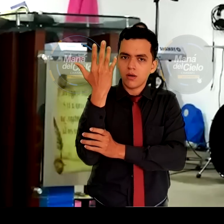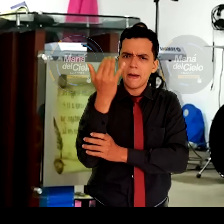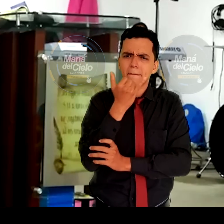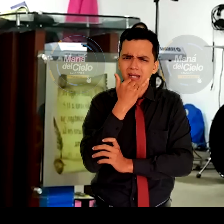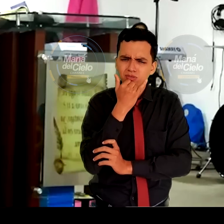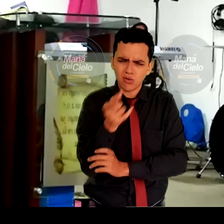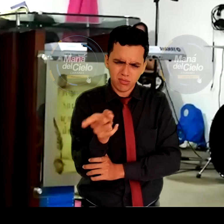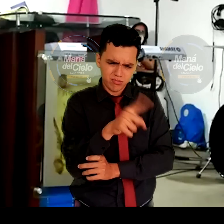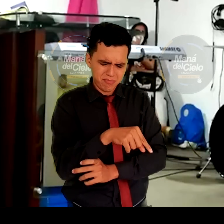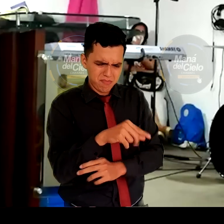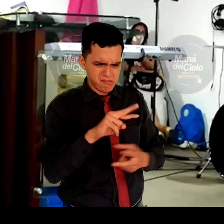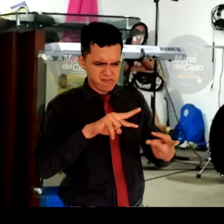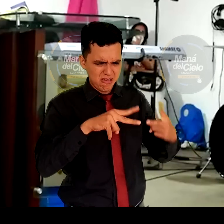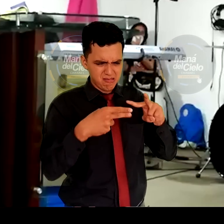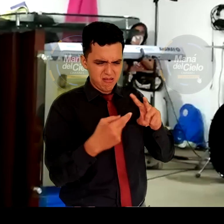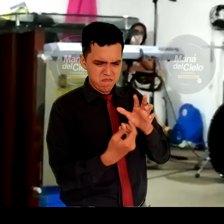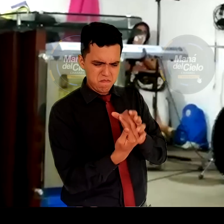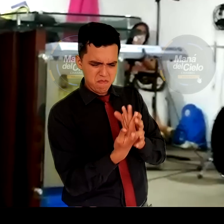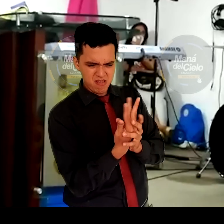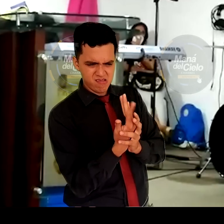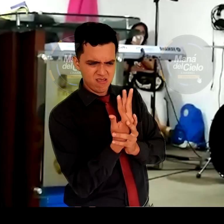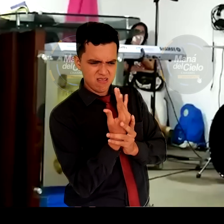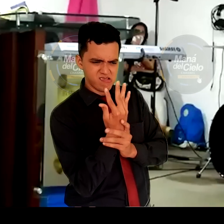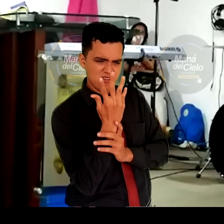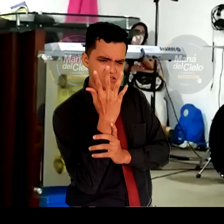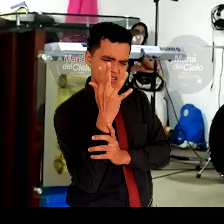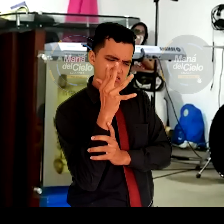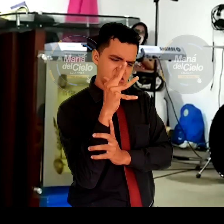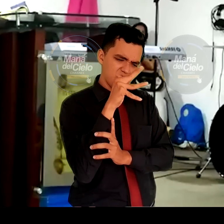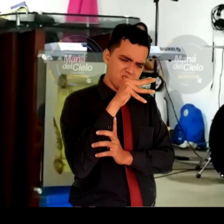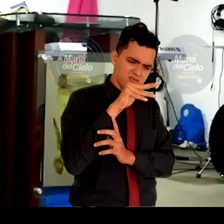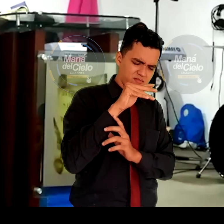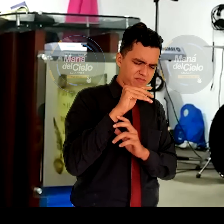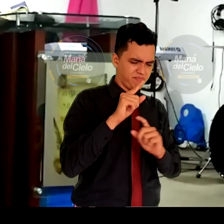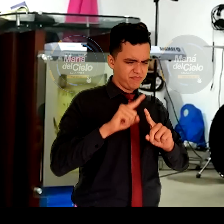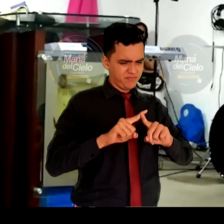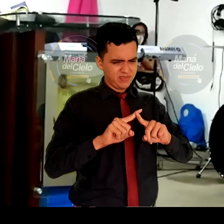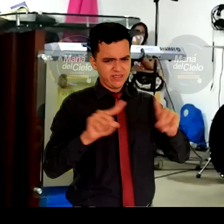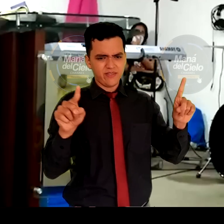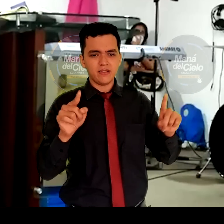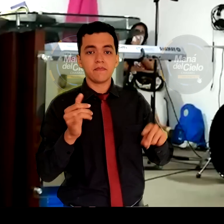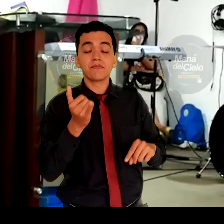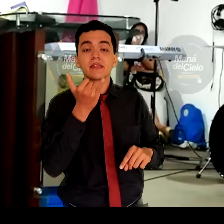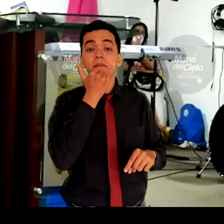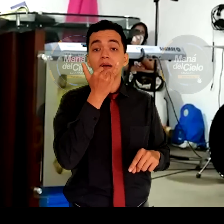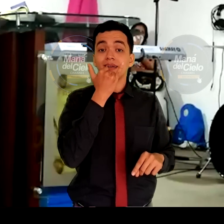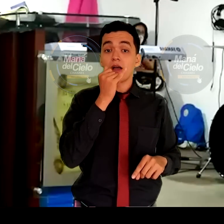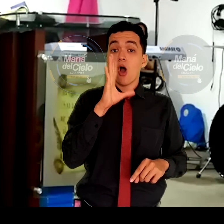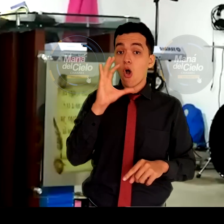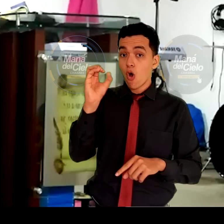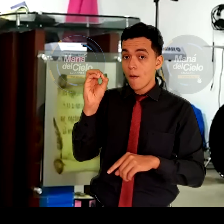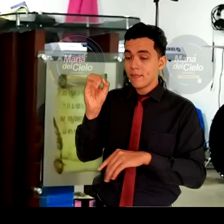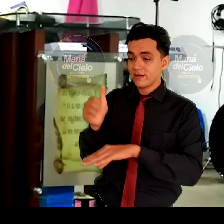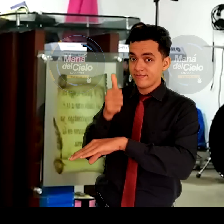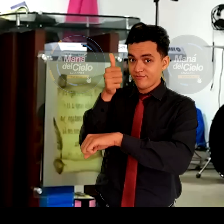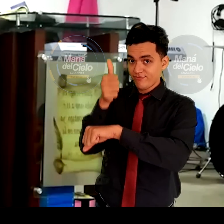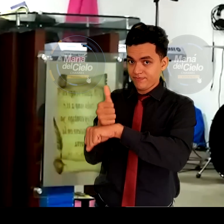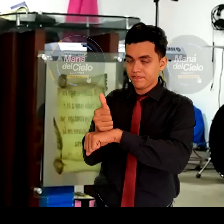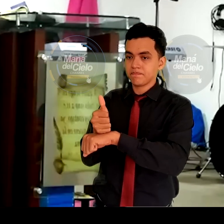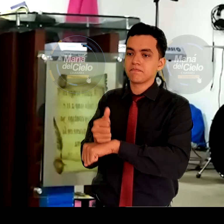raro. Pero alguien dio una respuesta. Lo que pasa es que mientras el dueño de la siembra